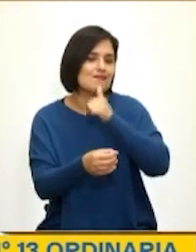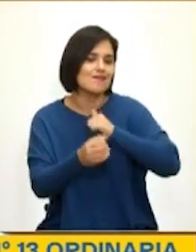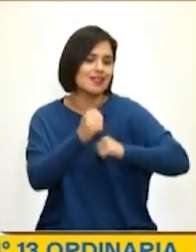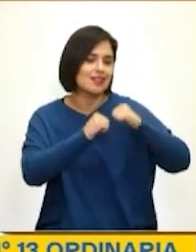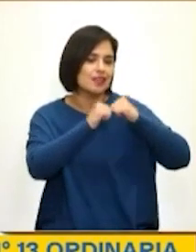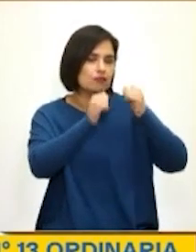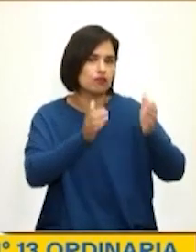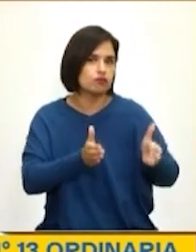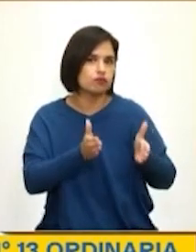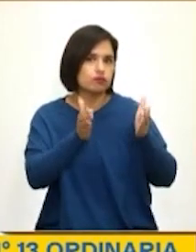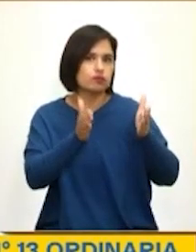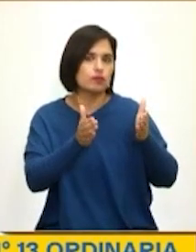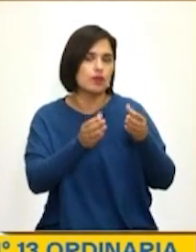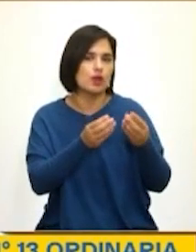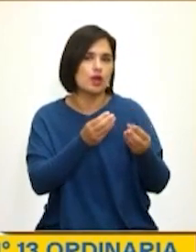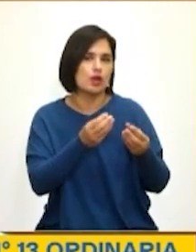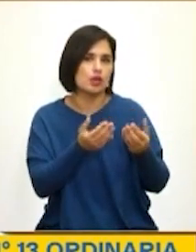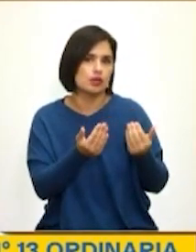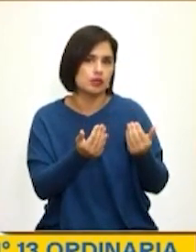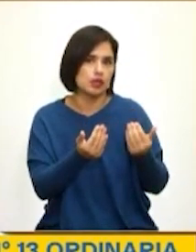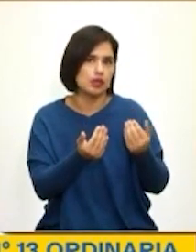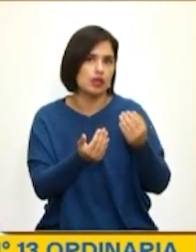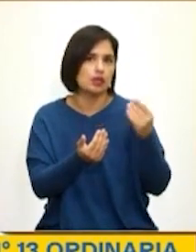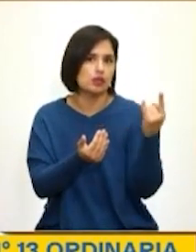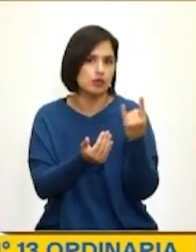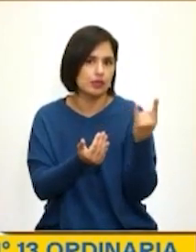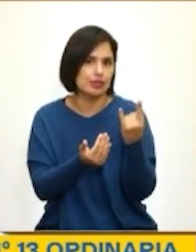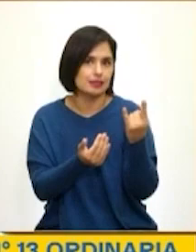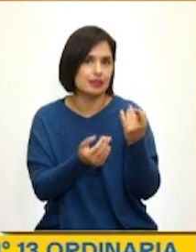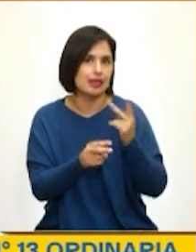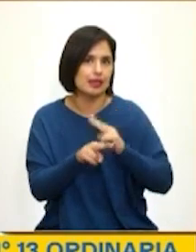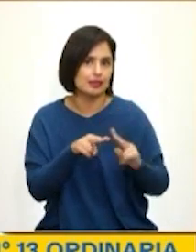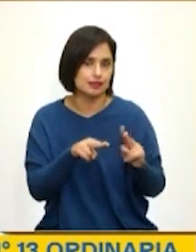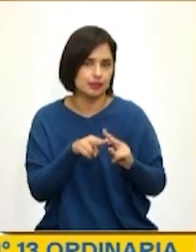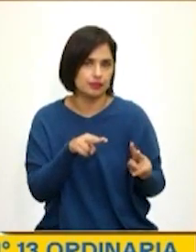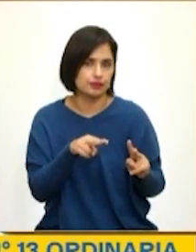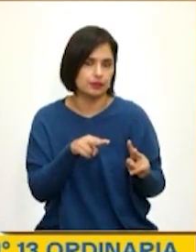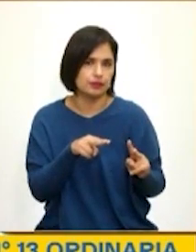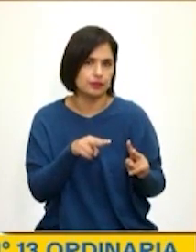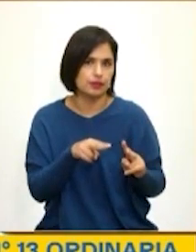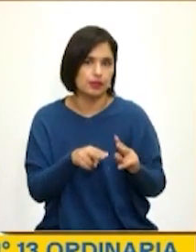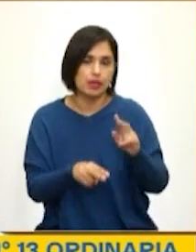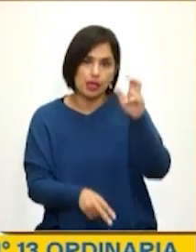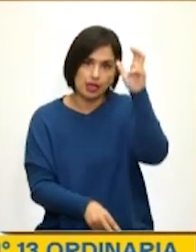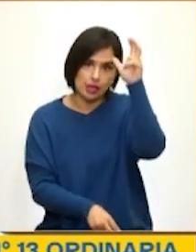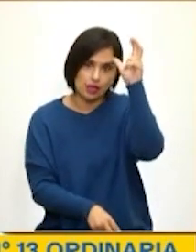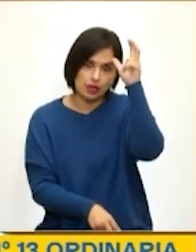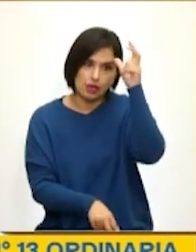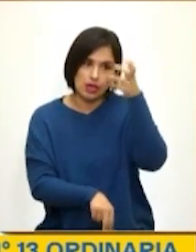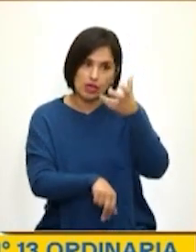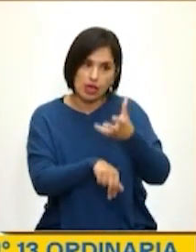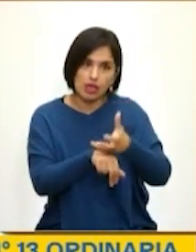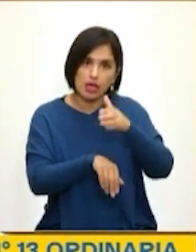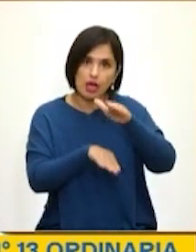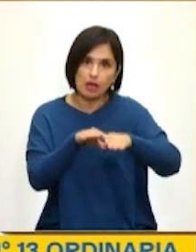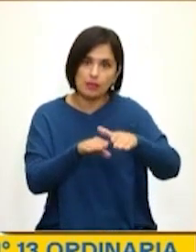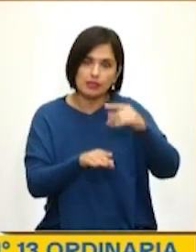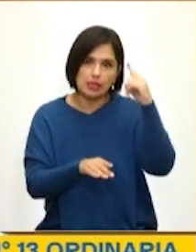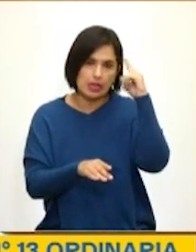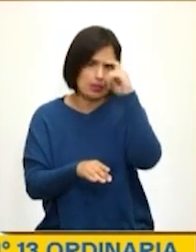infraestructura Es evidente y urgencia de realizar en Coy incluso no hemos encontrado en ocasiones con